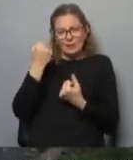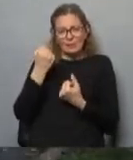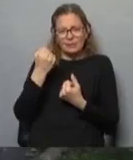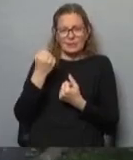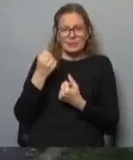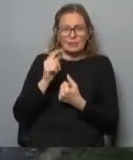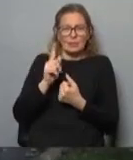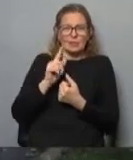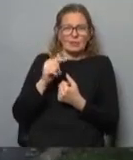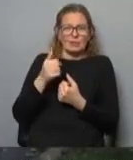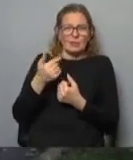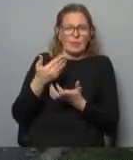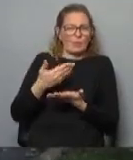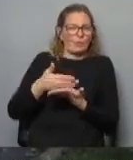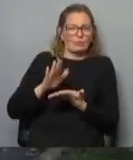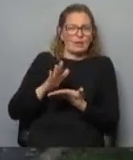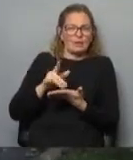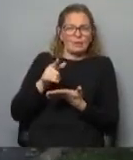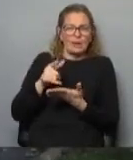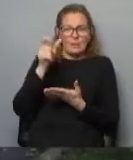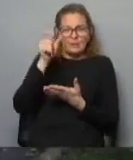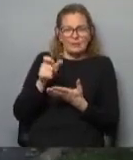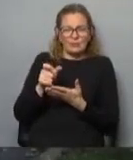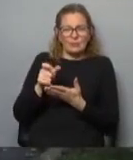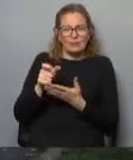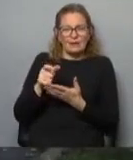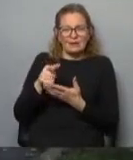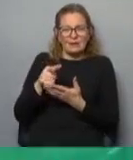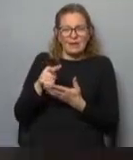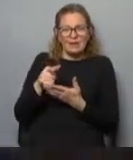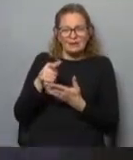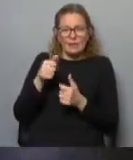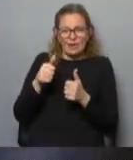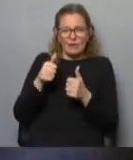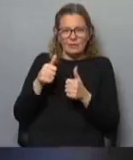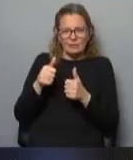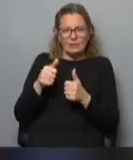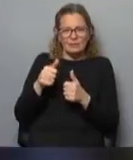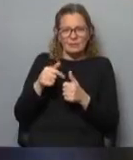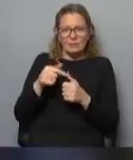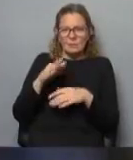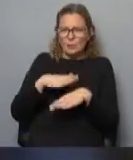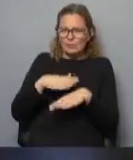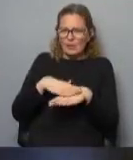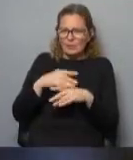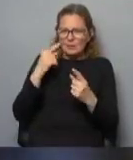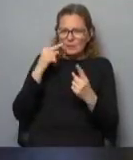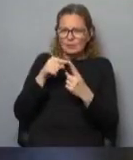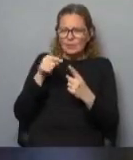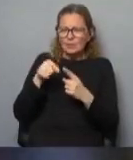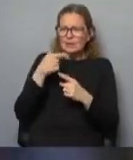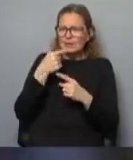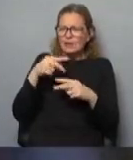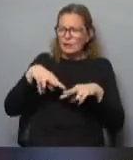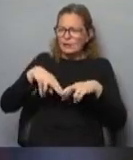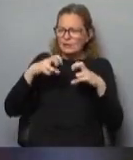no es que estuvimos arengando o estuvo la gente arengando en relación a que estas cosas que tienen que pasar con sables directos y eso está bueno y por eso soy trallero de la